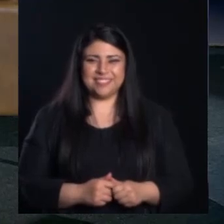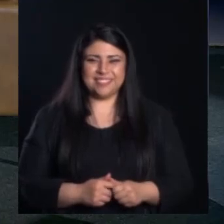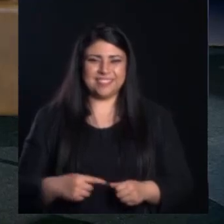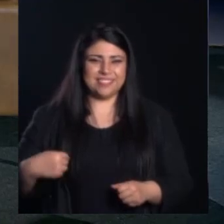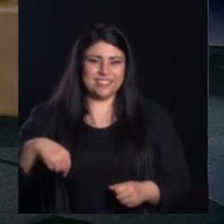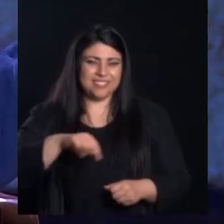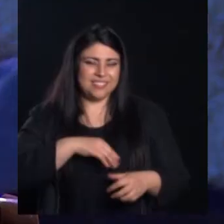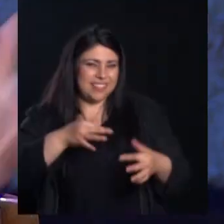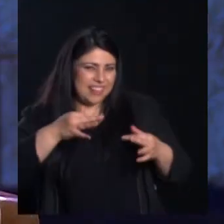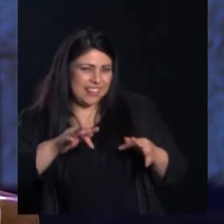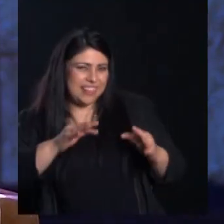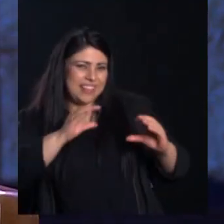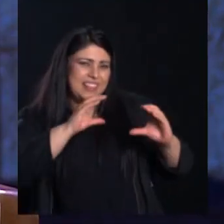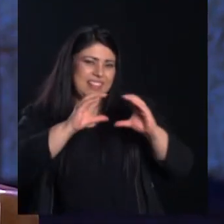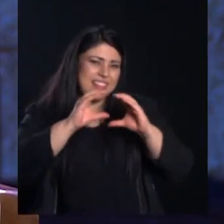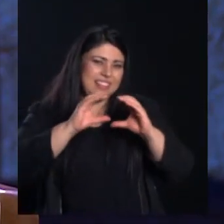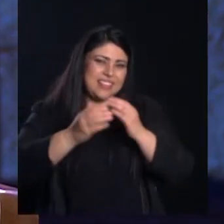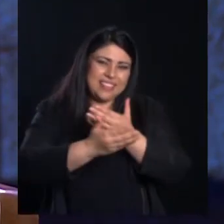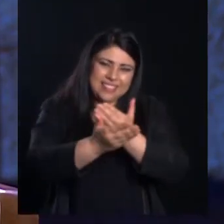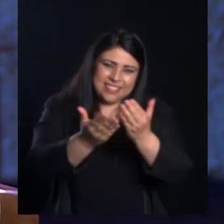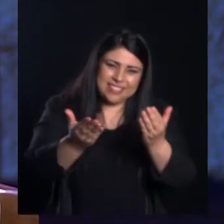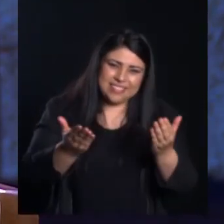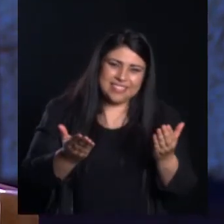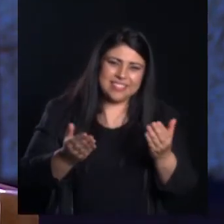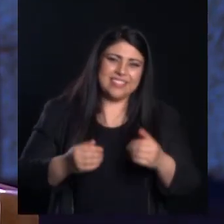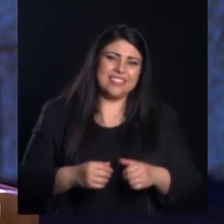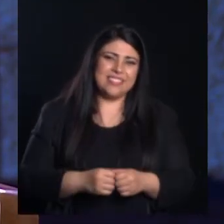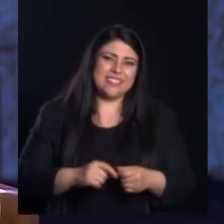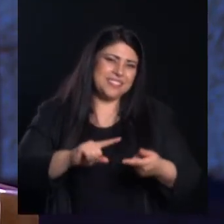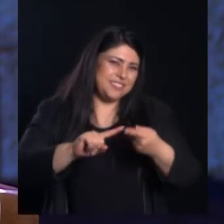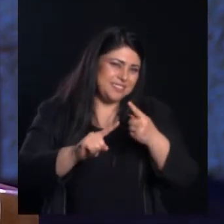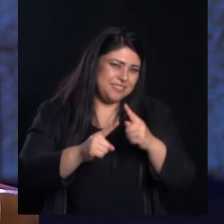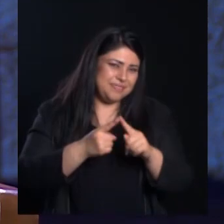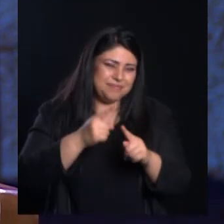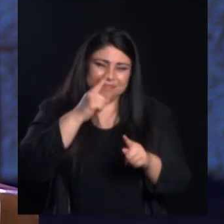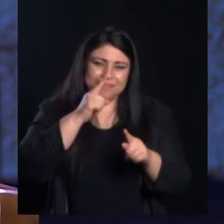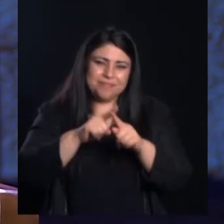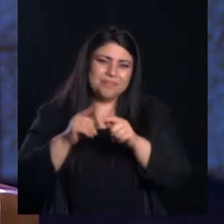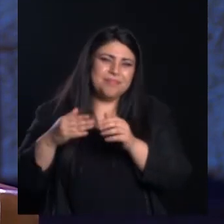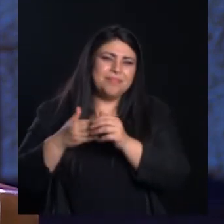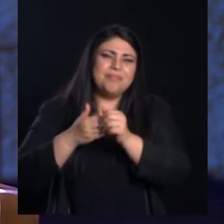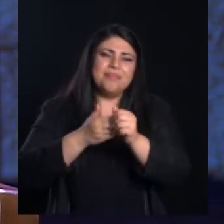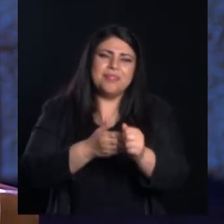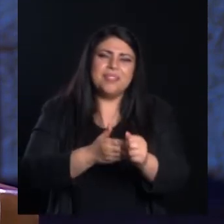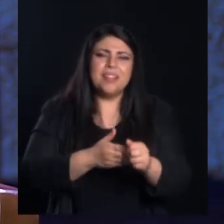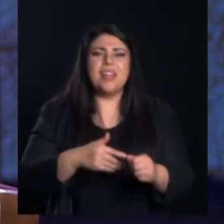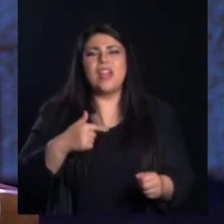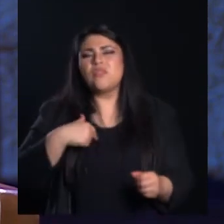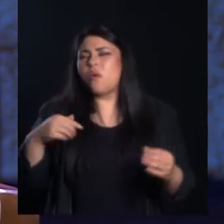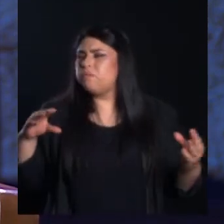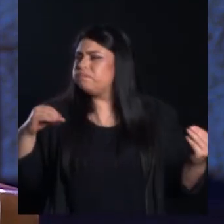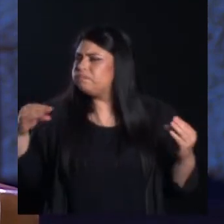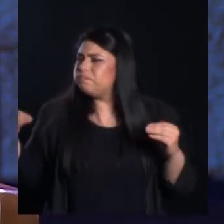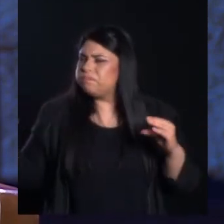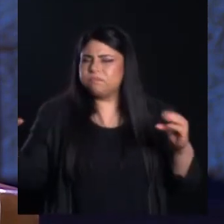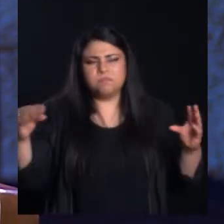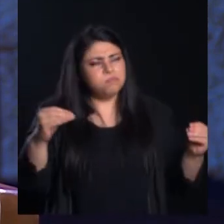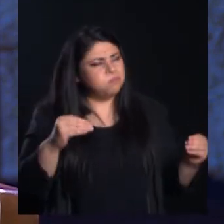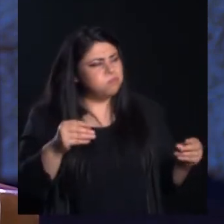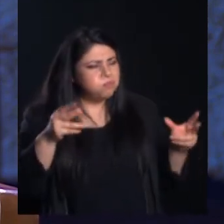comunicar y está a toda la audiencia a nuestros amigos a los líderes y mientras yo los escuchaba